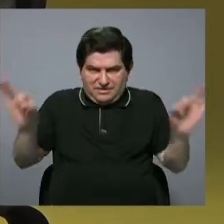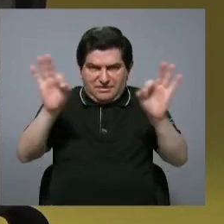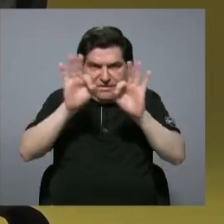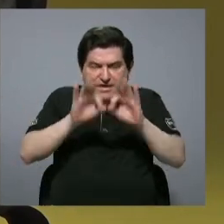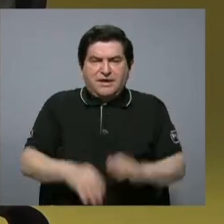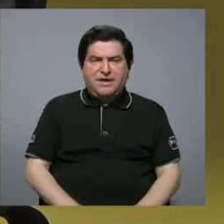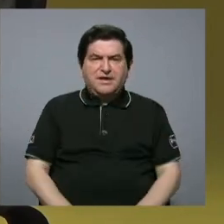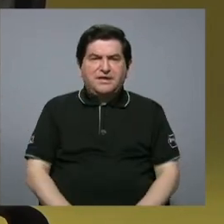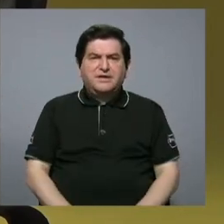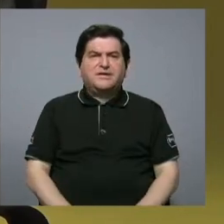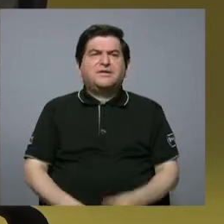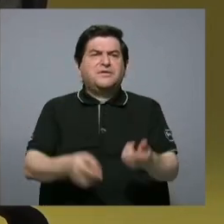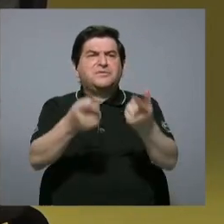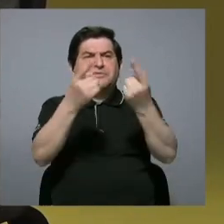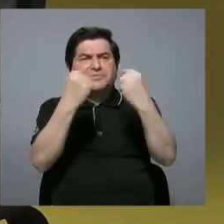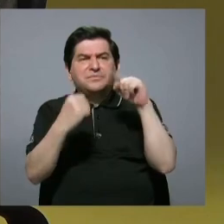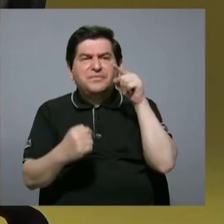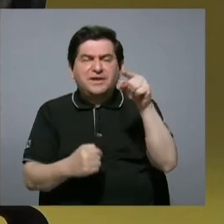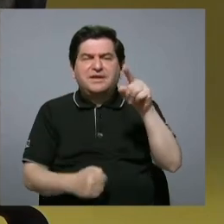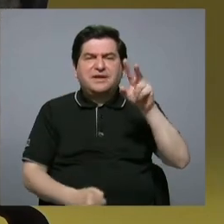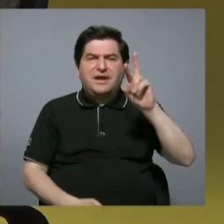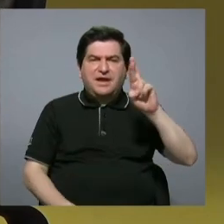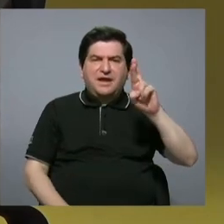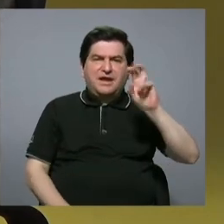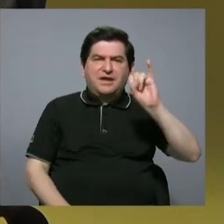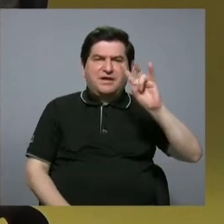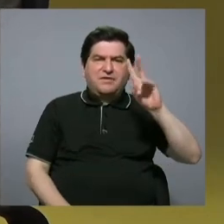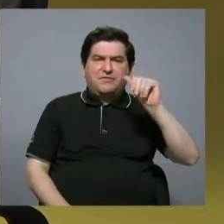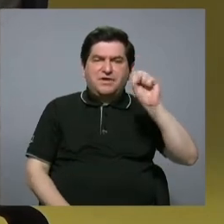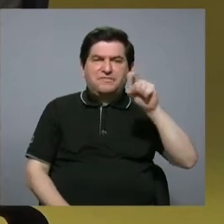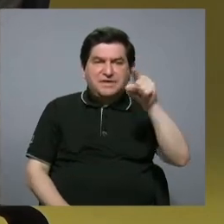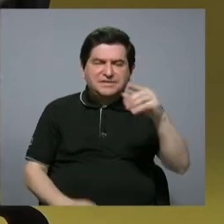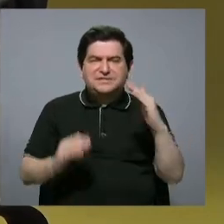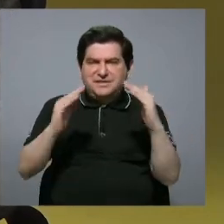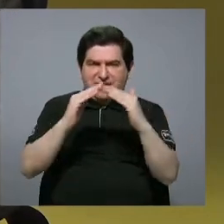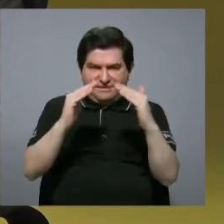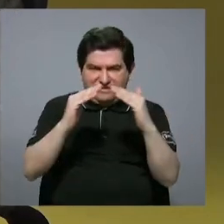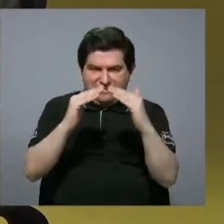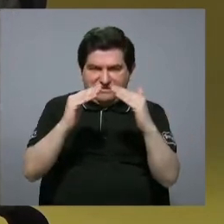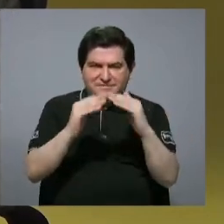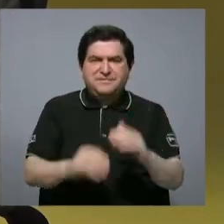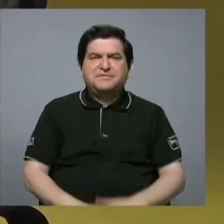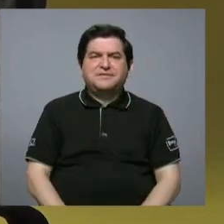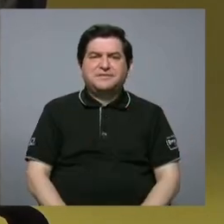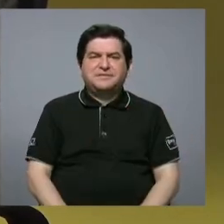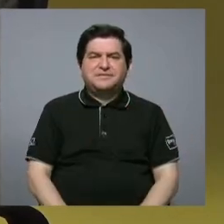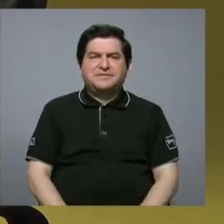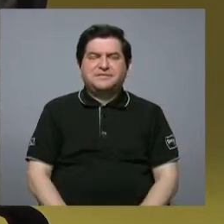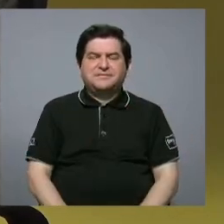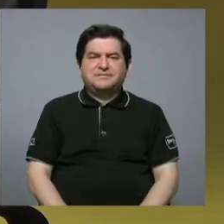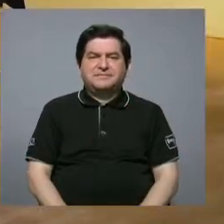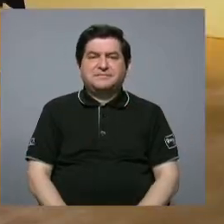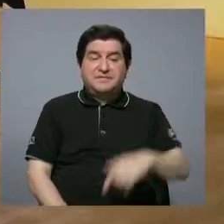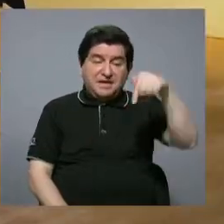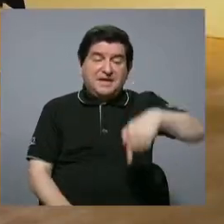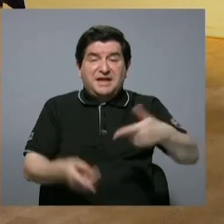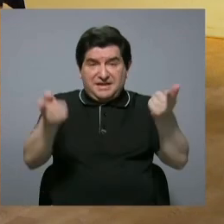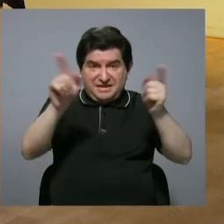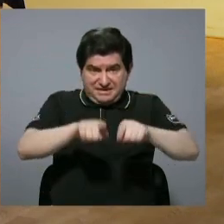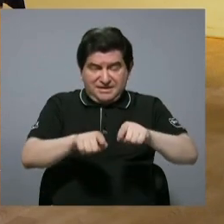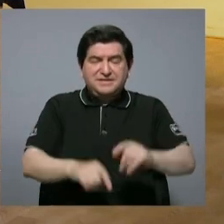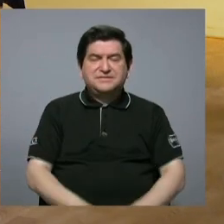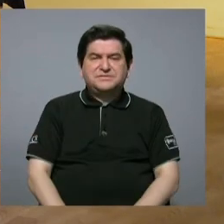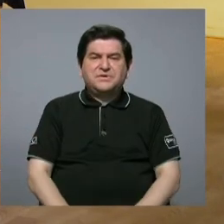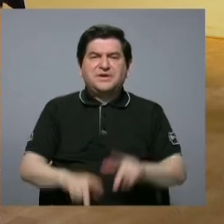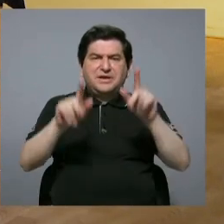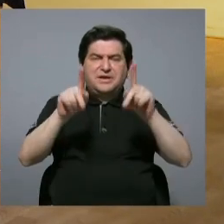de origen eran de Rivas y vivían en Rivas, eran como propietarios ausentistas. Y uno, por ejemplo,